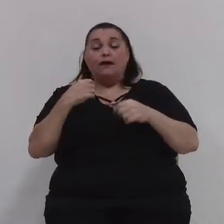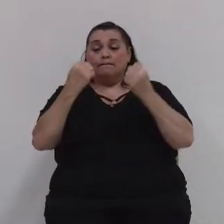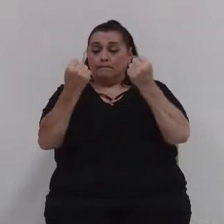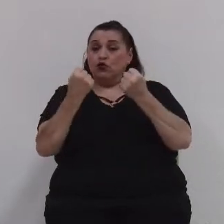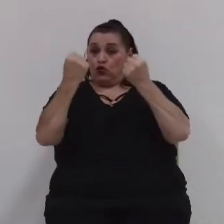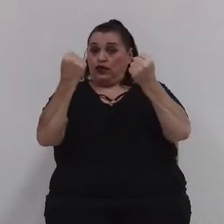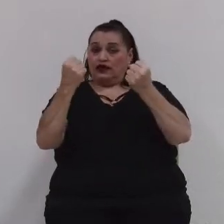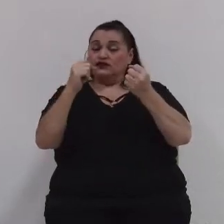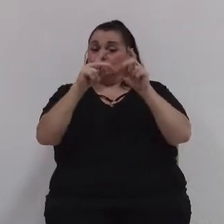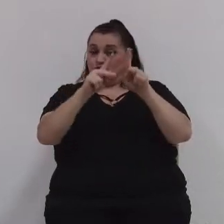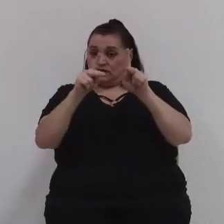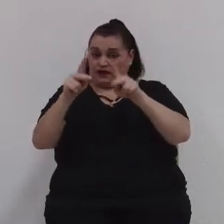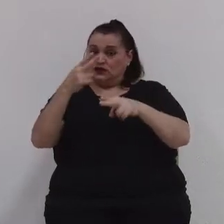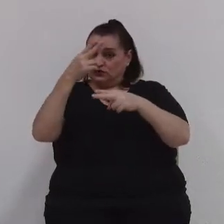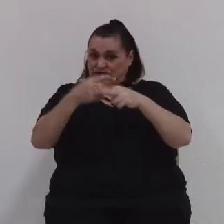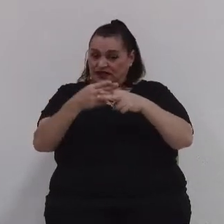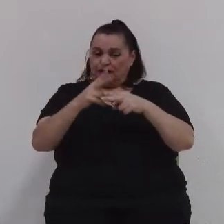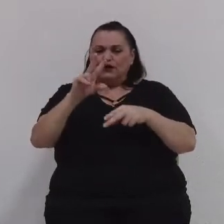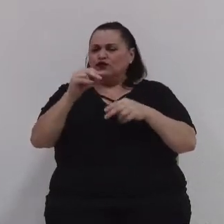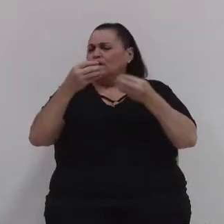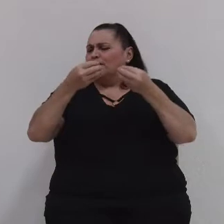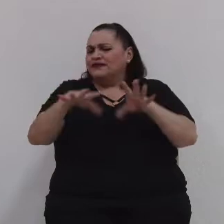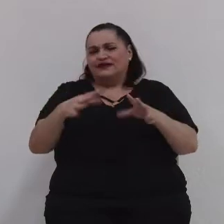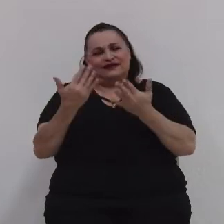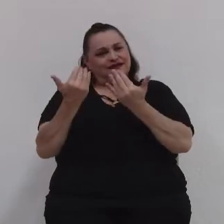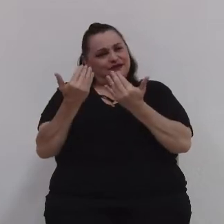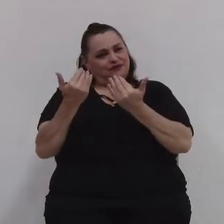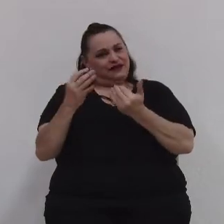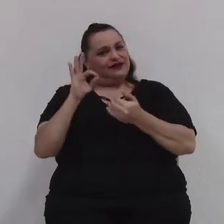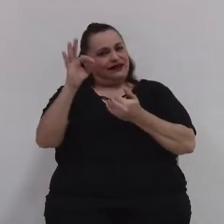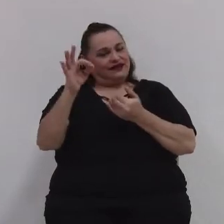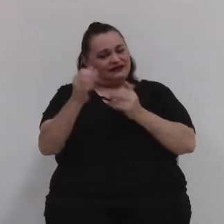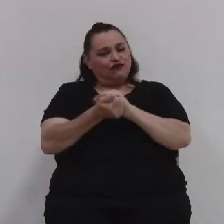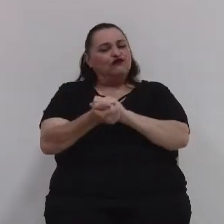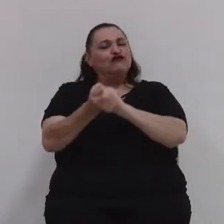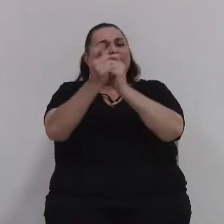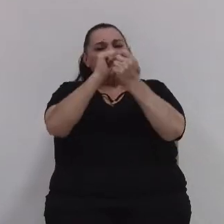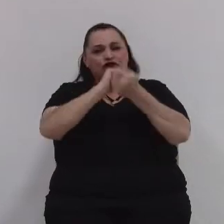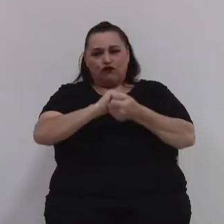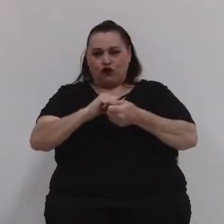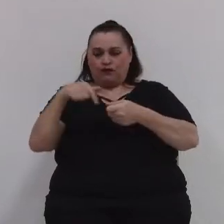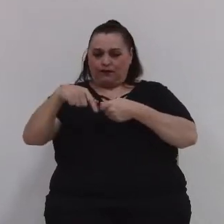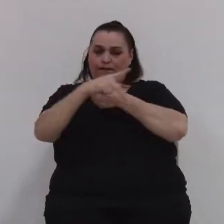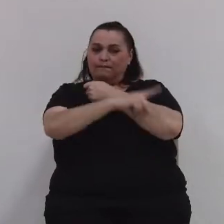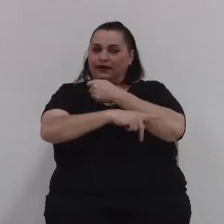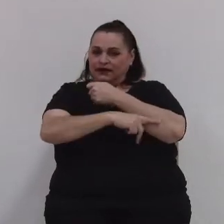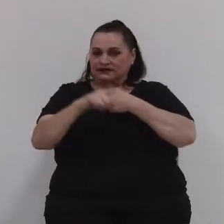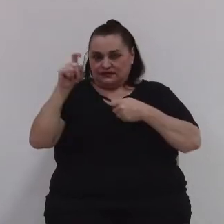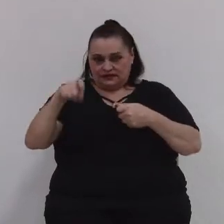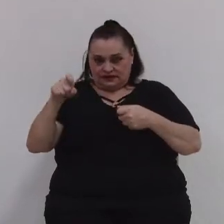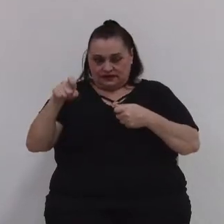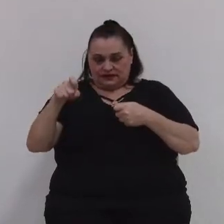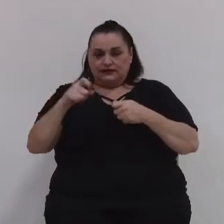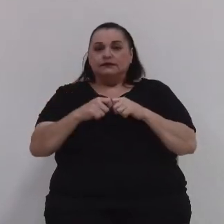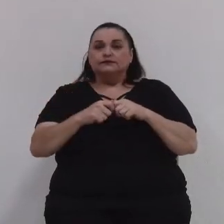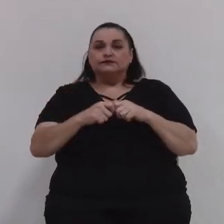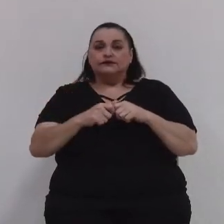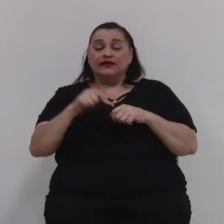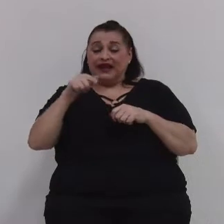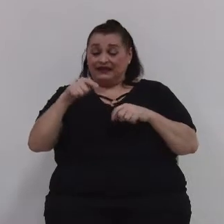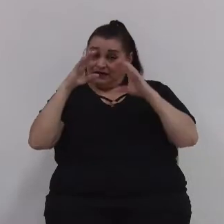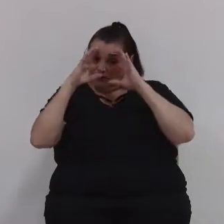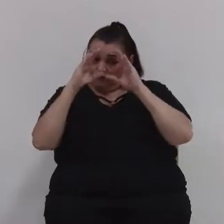que no pierde la esperanza de que hagamos la gran reforma que el país necesita. Y este